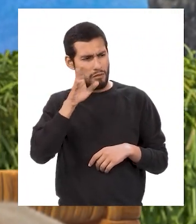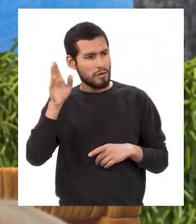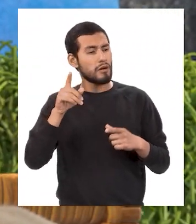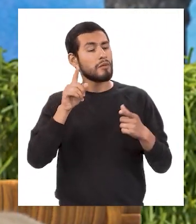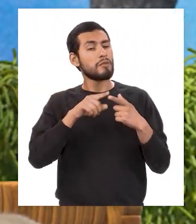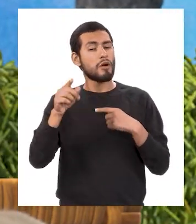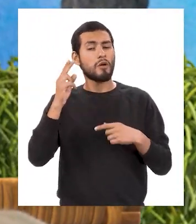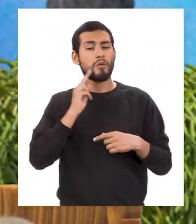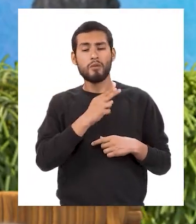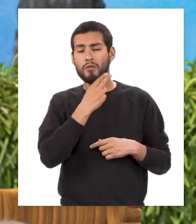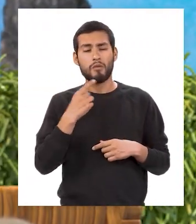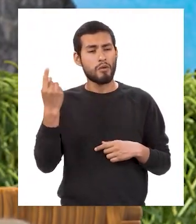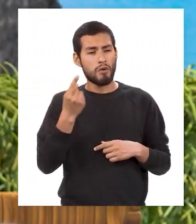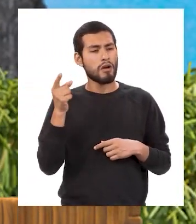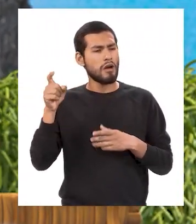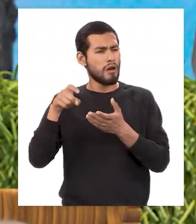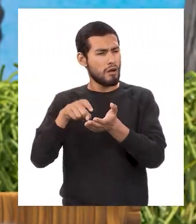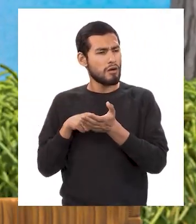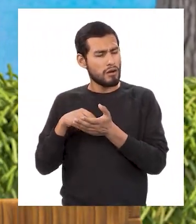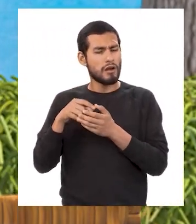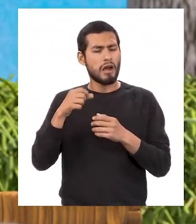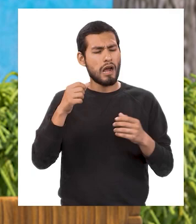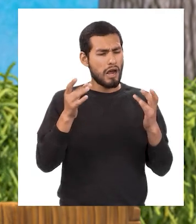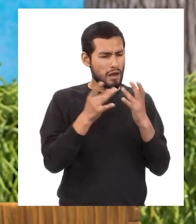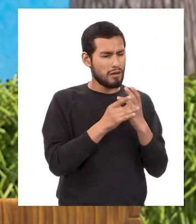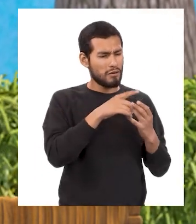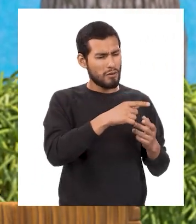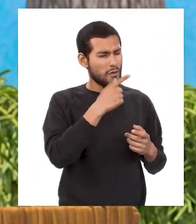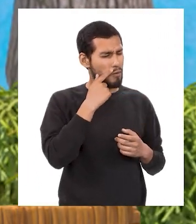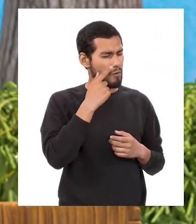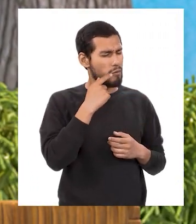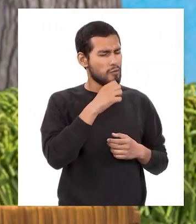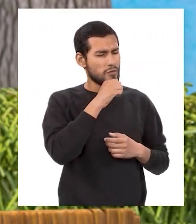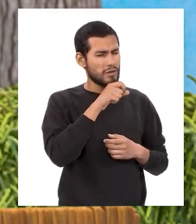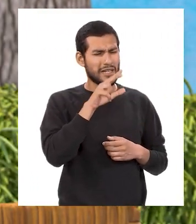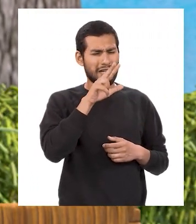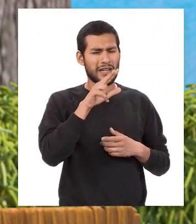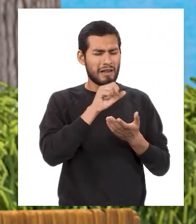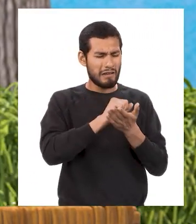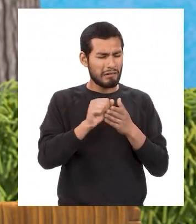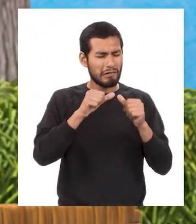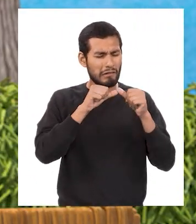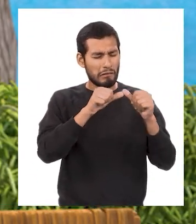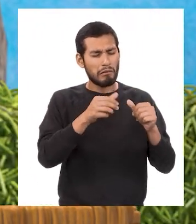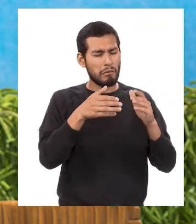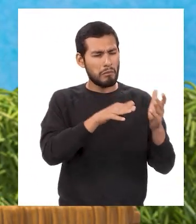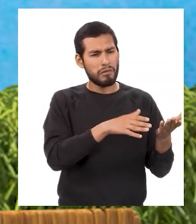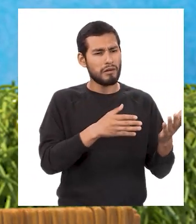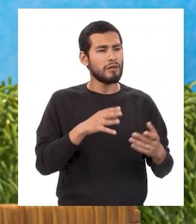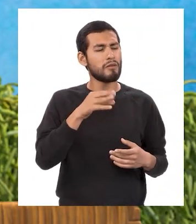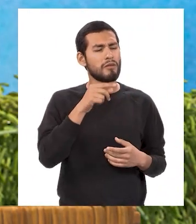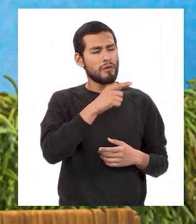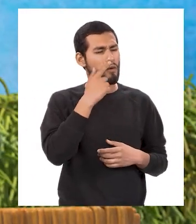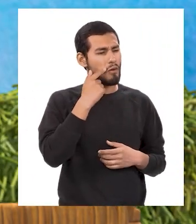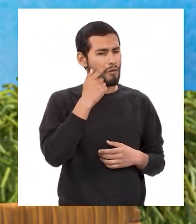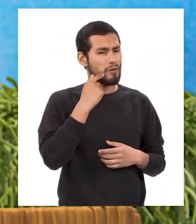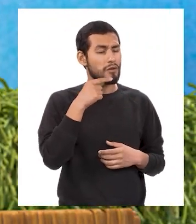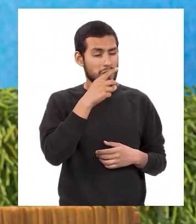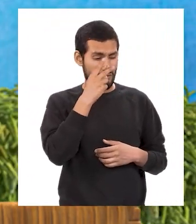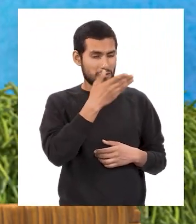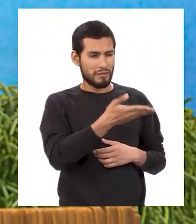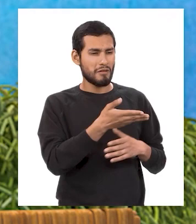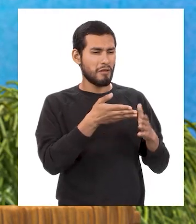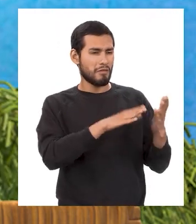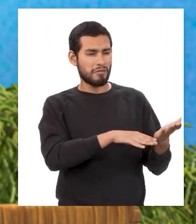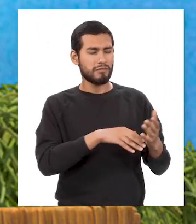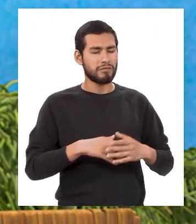tranquilamente como europea. Cuando quedó huérfana, fue obligada a casarse con ese rajá. 3 meses le duró el matrimonio, ya que